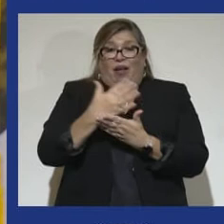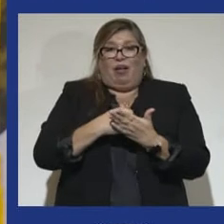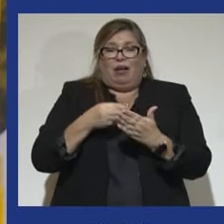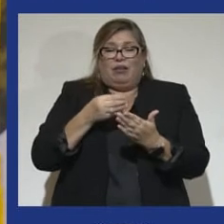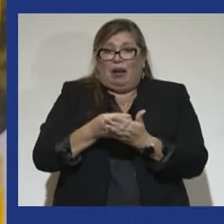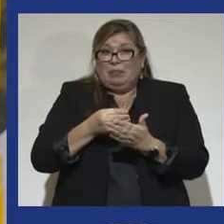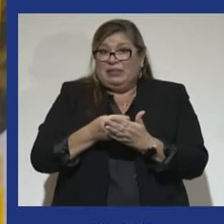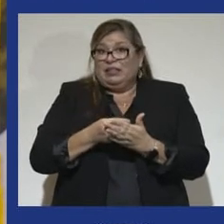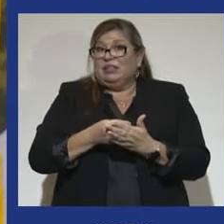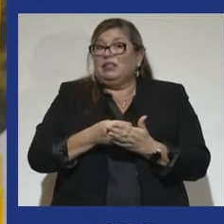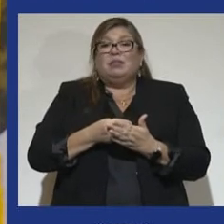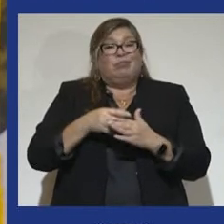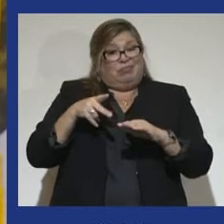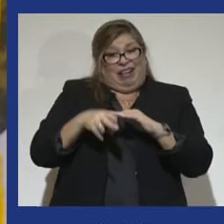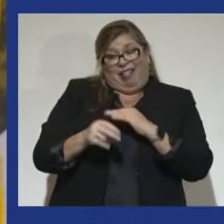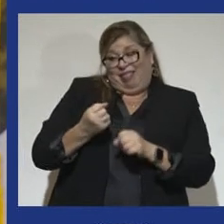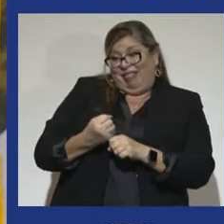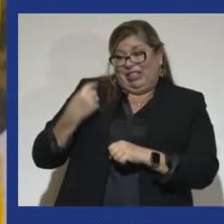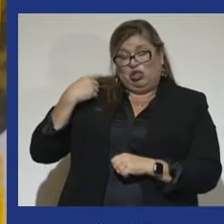describir la conversación